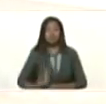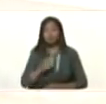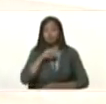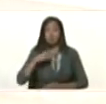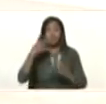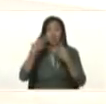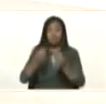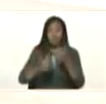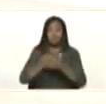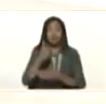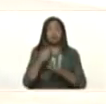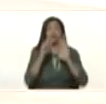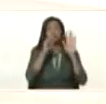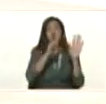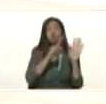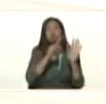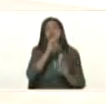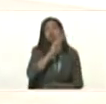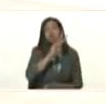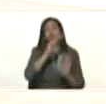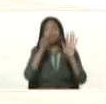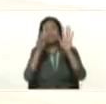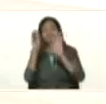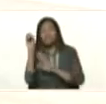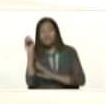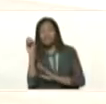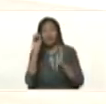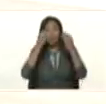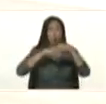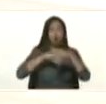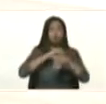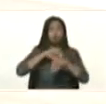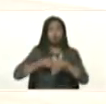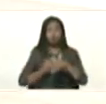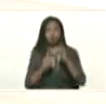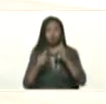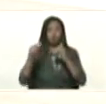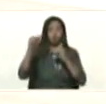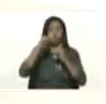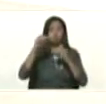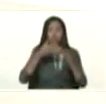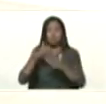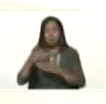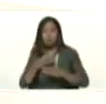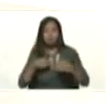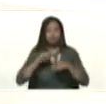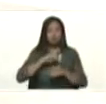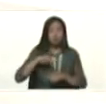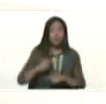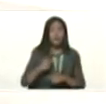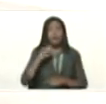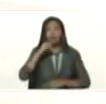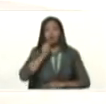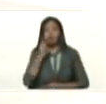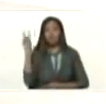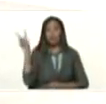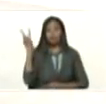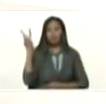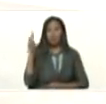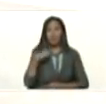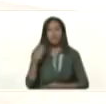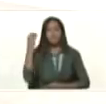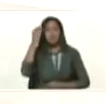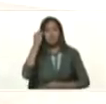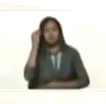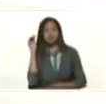más de 260 acuerdos de cooperación como parte de esta comisión mixta de alto nivel entre Rusia y Venezuela. ¿Cuáles son las perspectivas